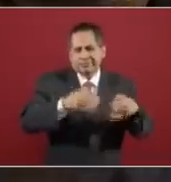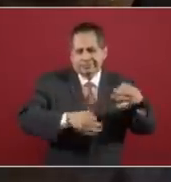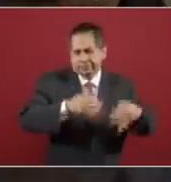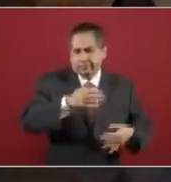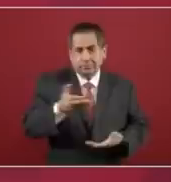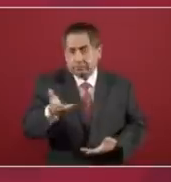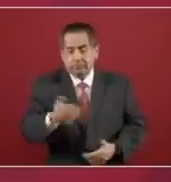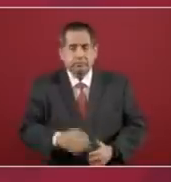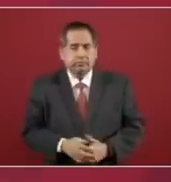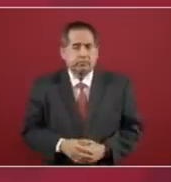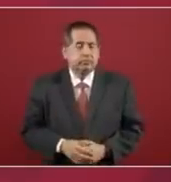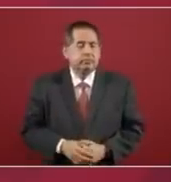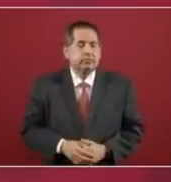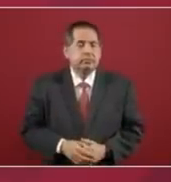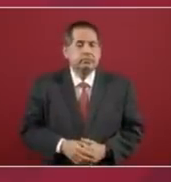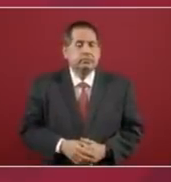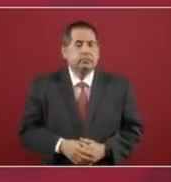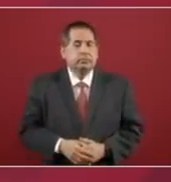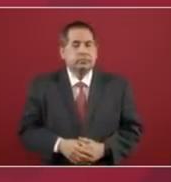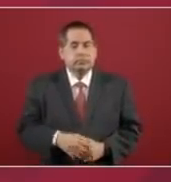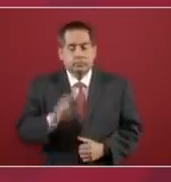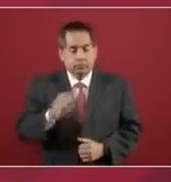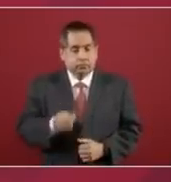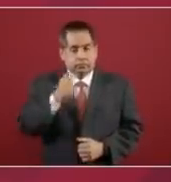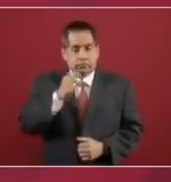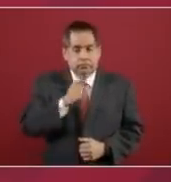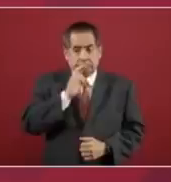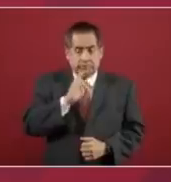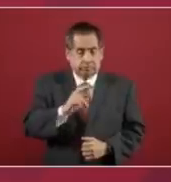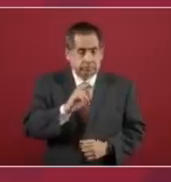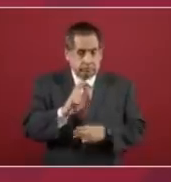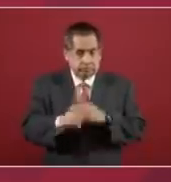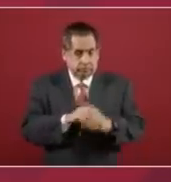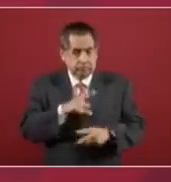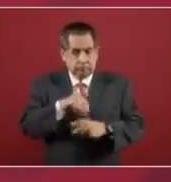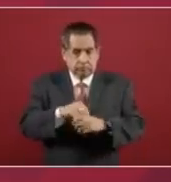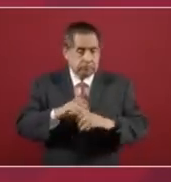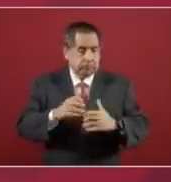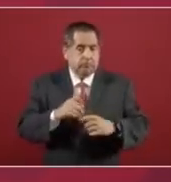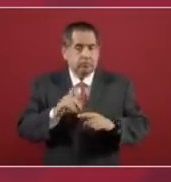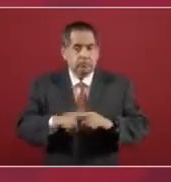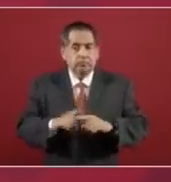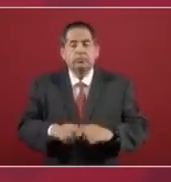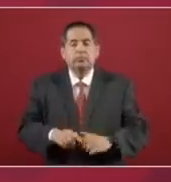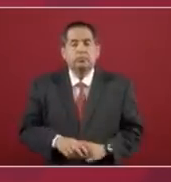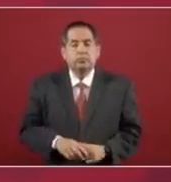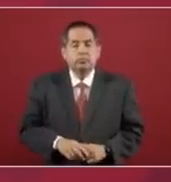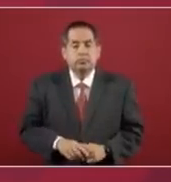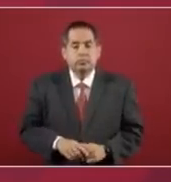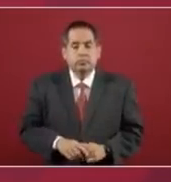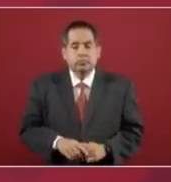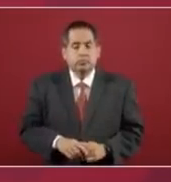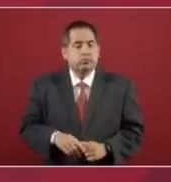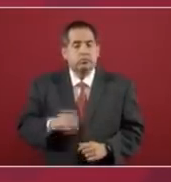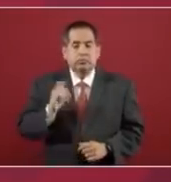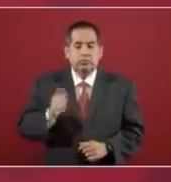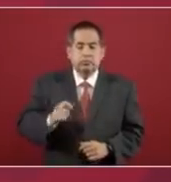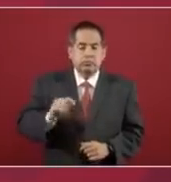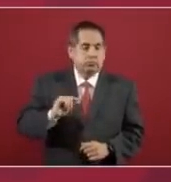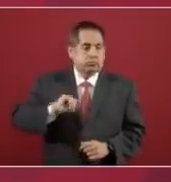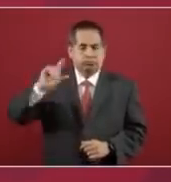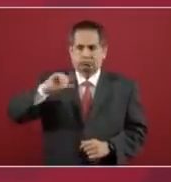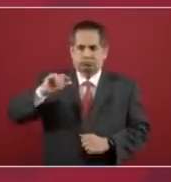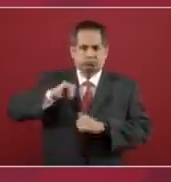mire es el que lo primero si me voy a reunir con él la máxima autoridad